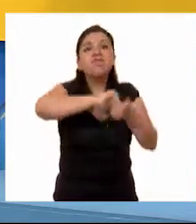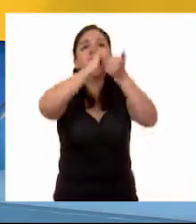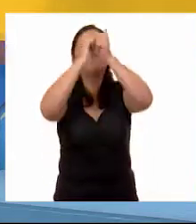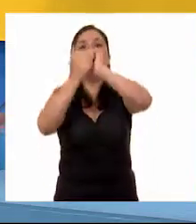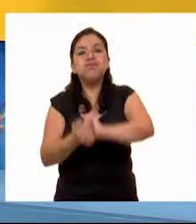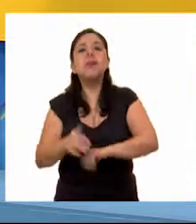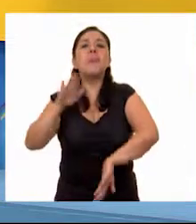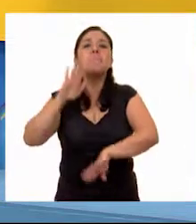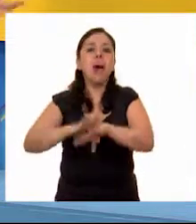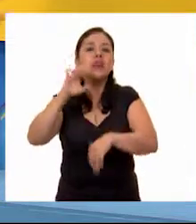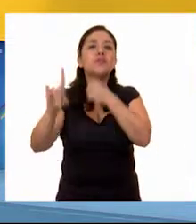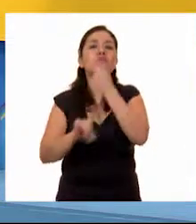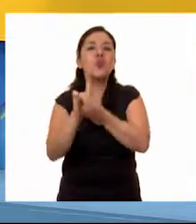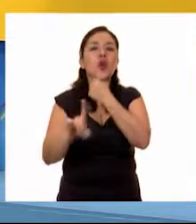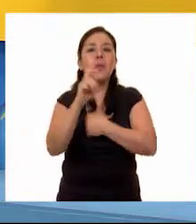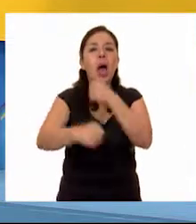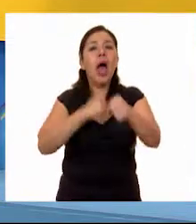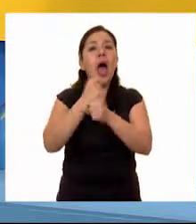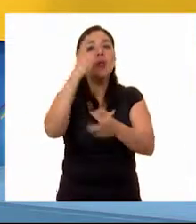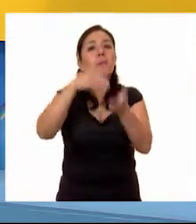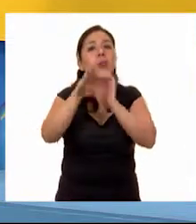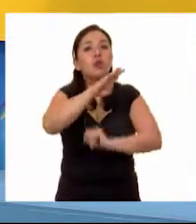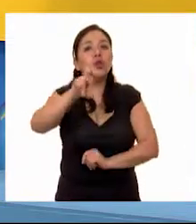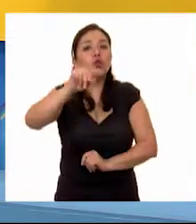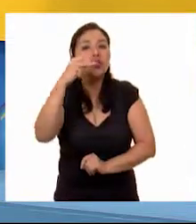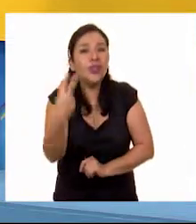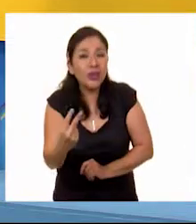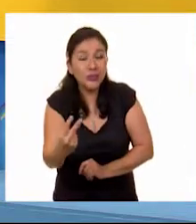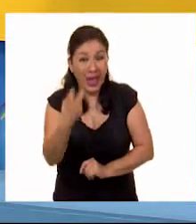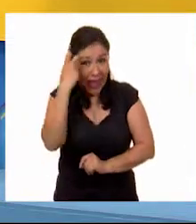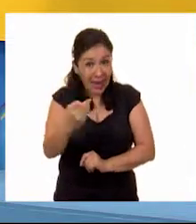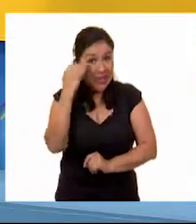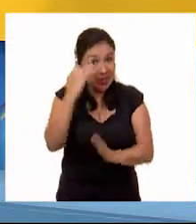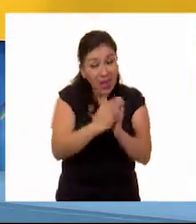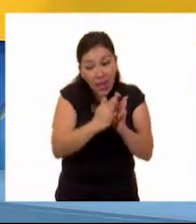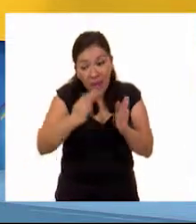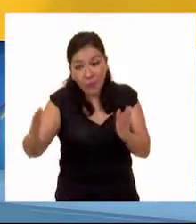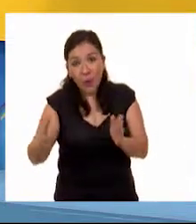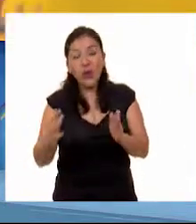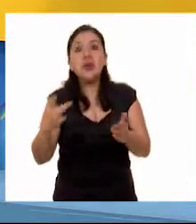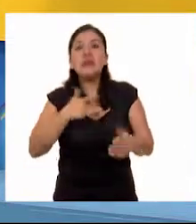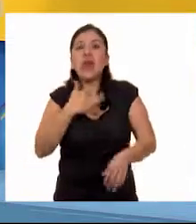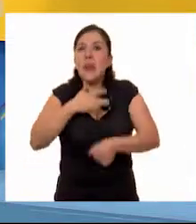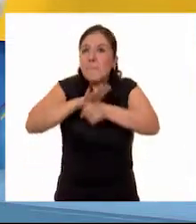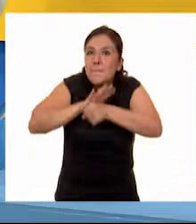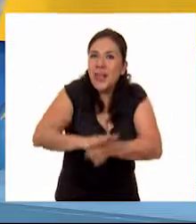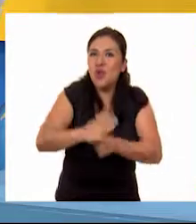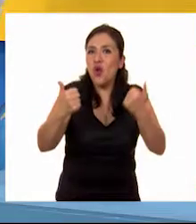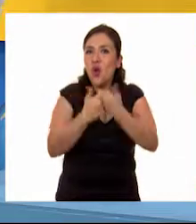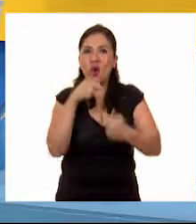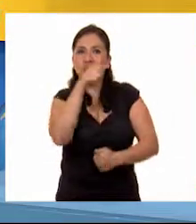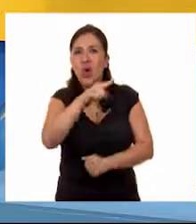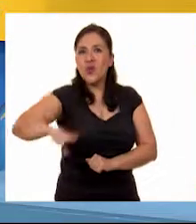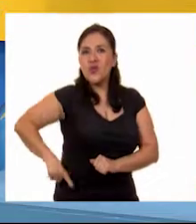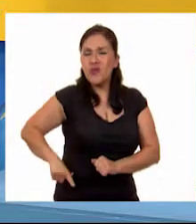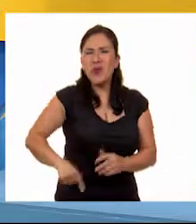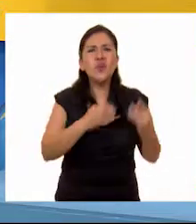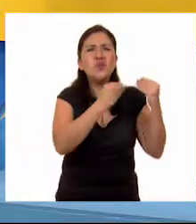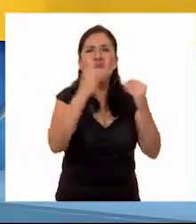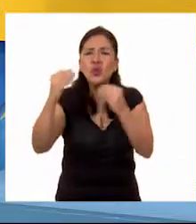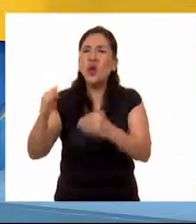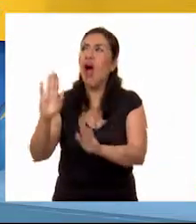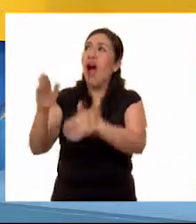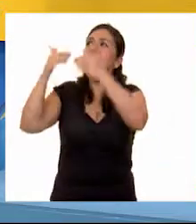una nueva crisis en 1982. Para ese momento, las presiones sobre el gobierno eran muchas, tanto